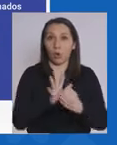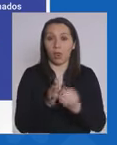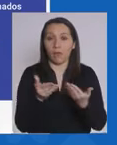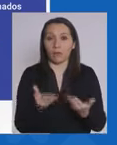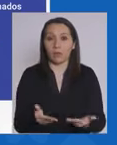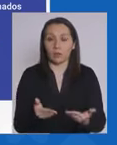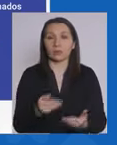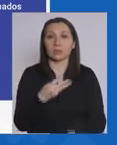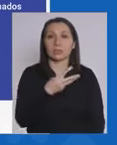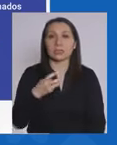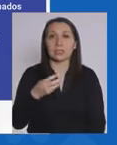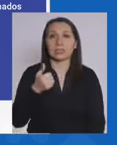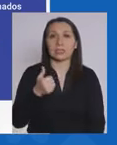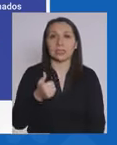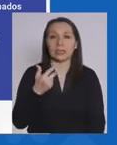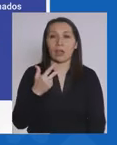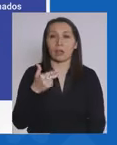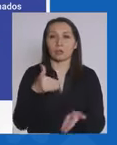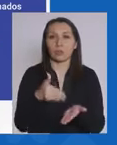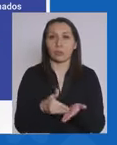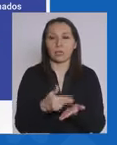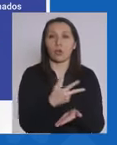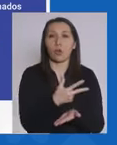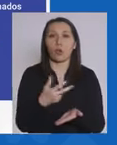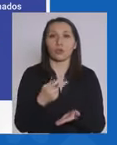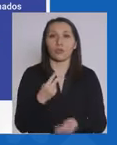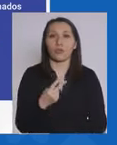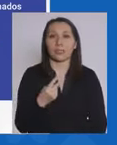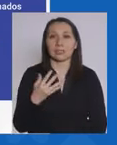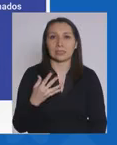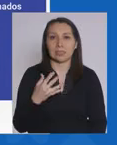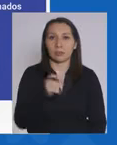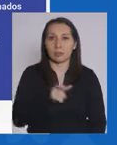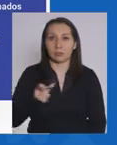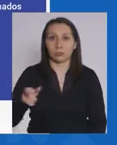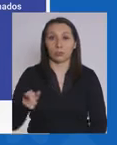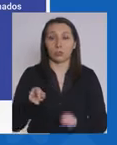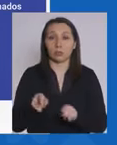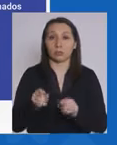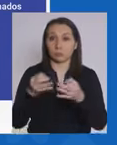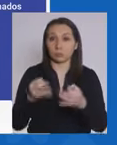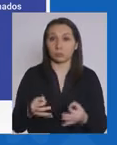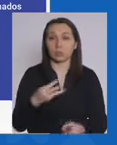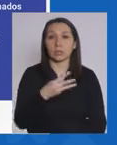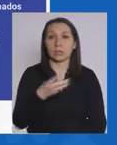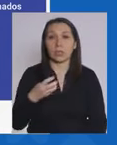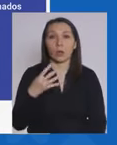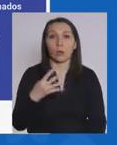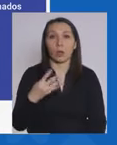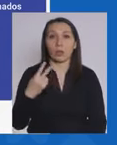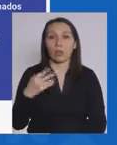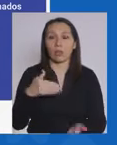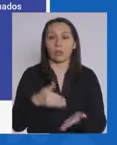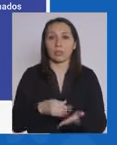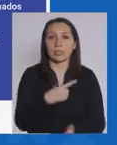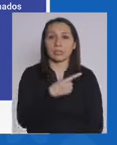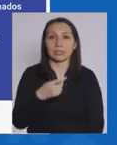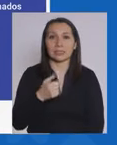asciende a 368 1825 de los cuales 342 mil